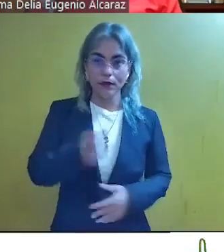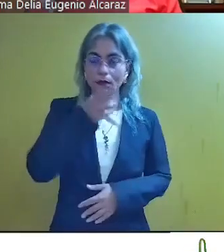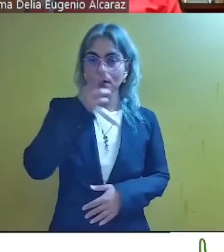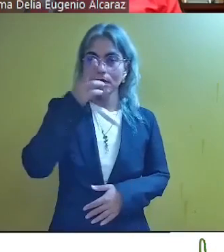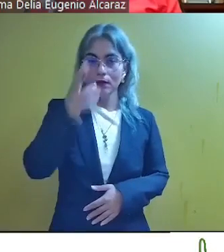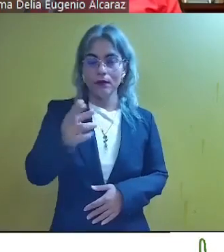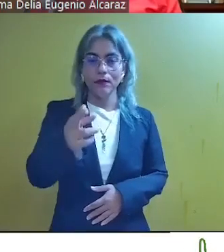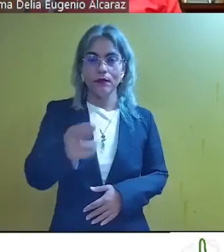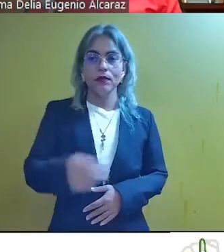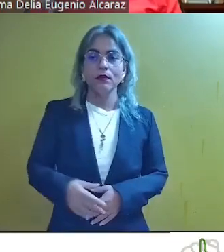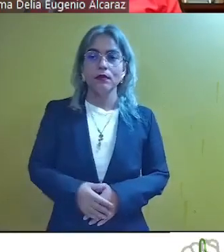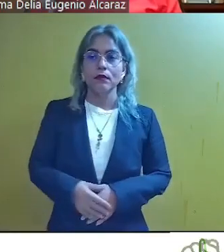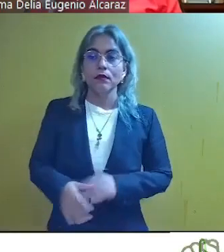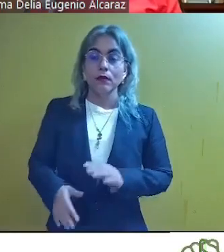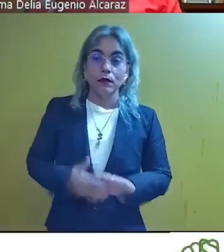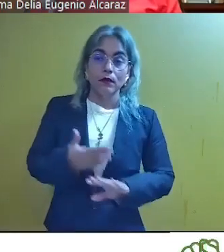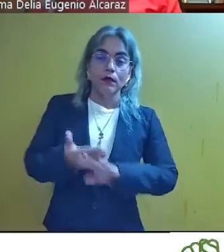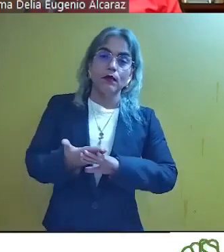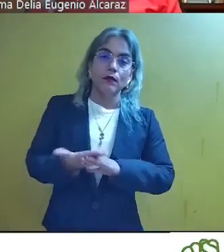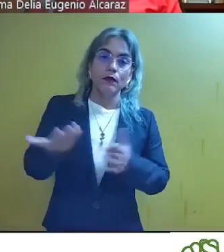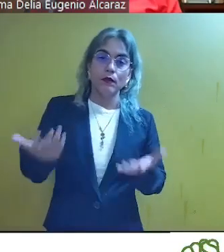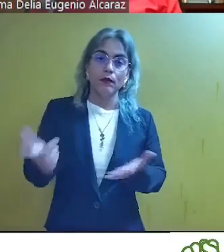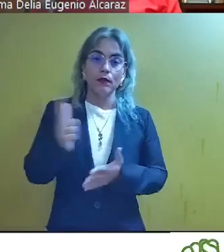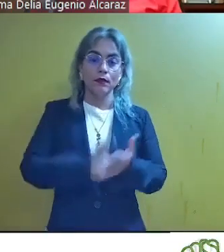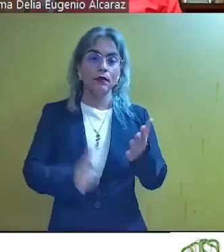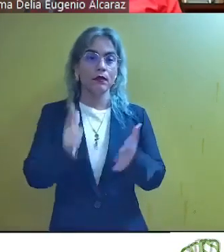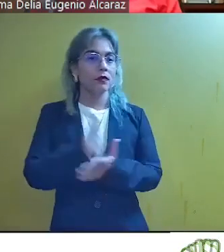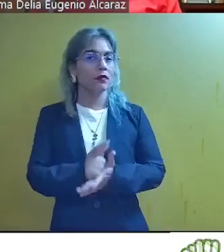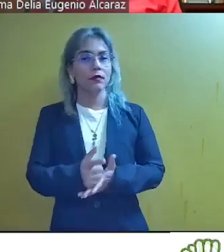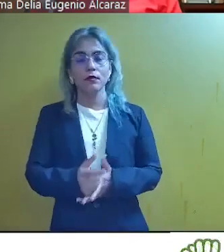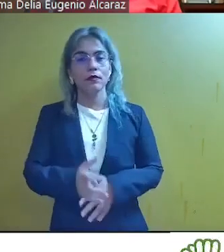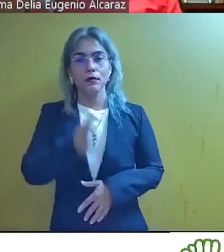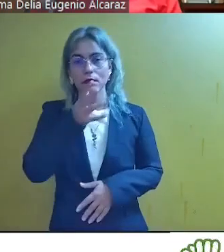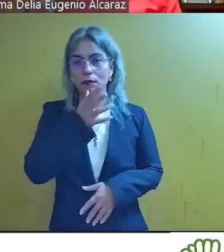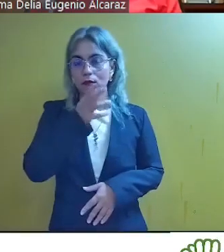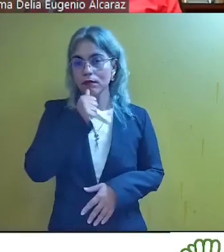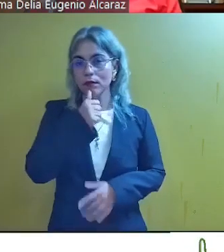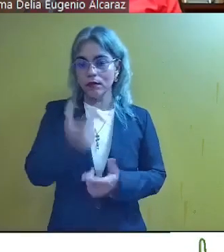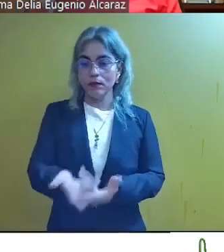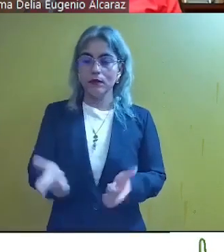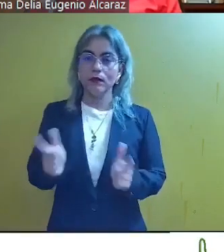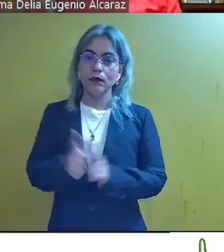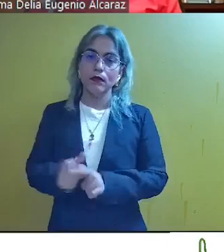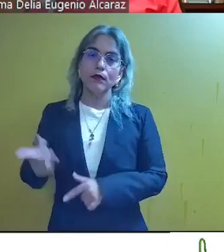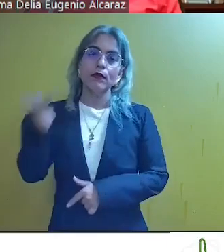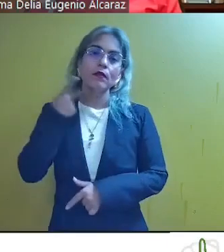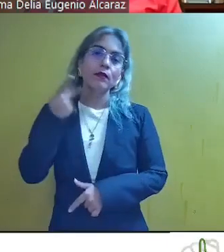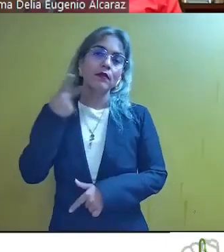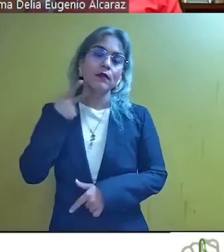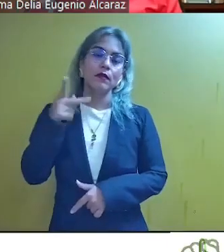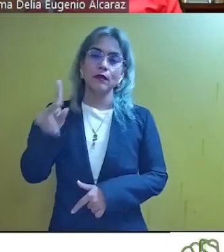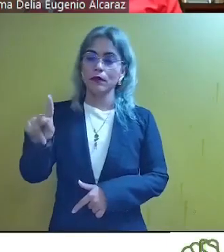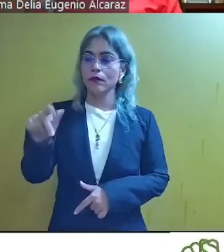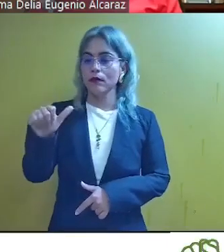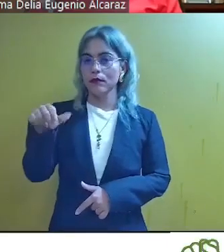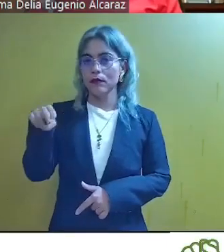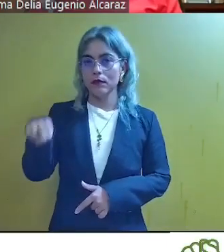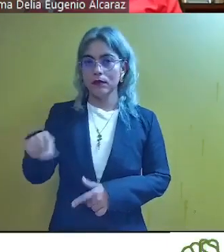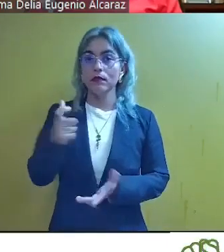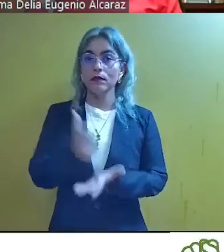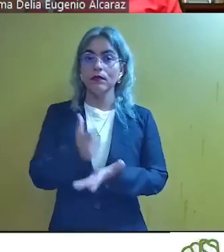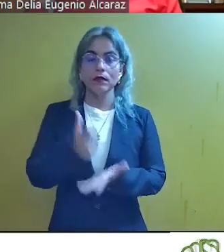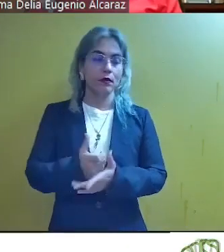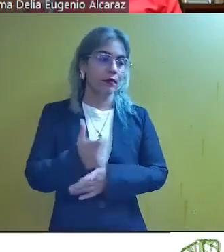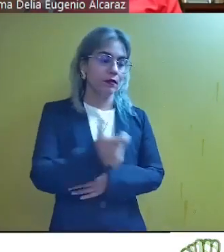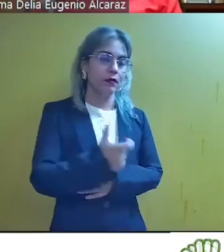de manera indebida determina la imposibilidad jurídica del Comité Directivo Estatal del Partido Acción Nacional en Guerrero para pagarle las prerrogativas que